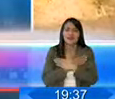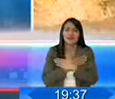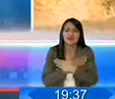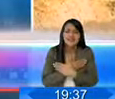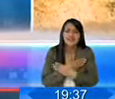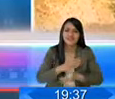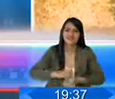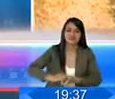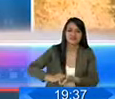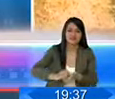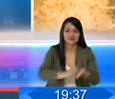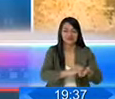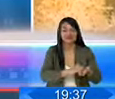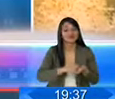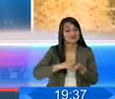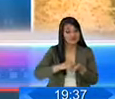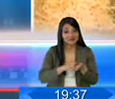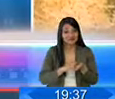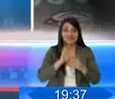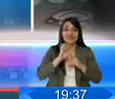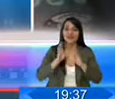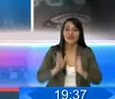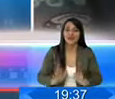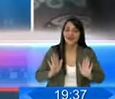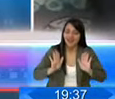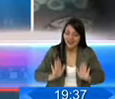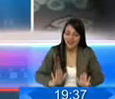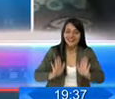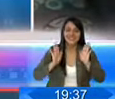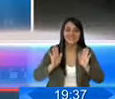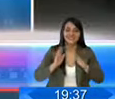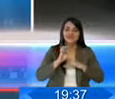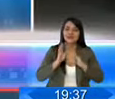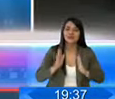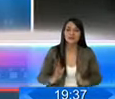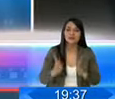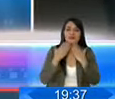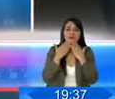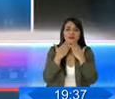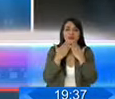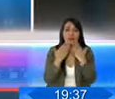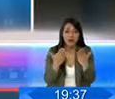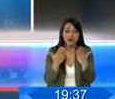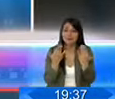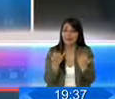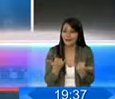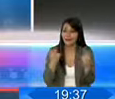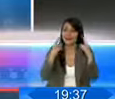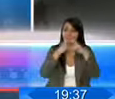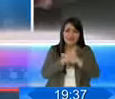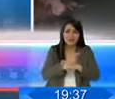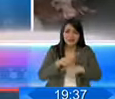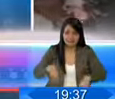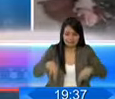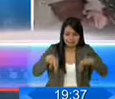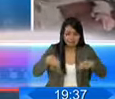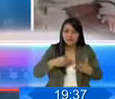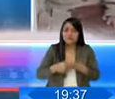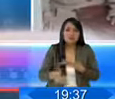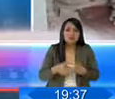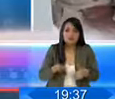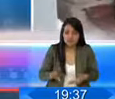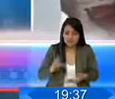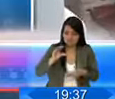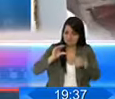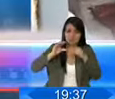mucha solidaridad. Y es una muestra de los ecuatorianos, una gran virtud que tenemos todos los ecuatorianos, que a pesar de duros momentos que podemos estar pasando, siempre tratamos de compartir